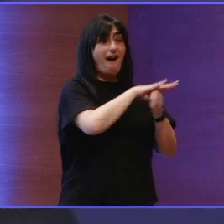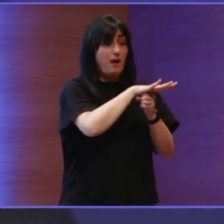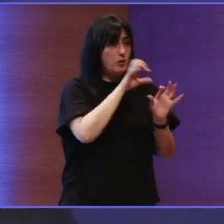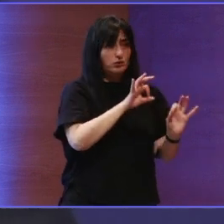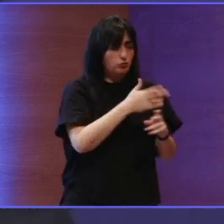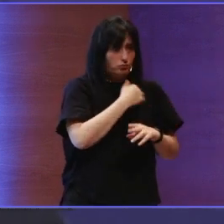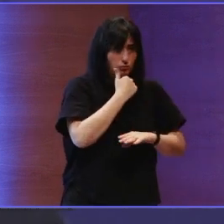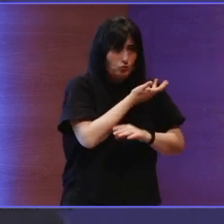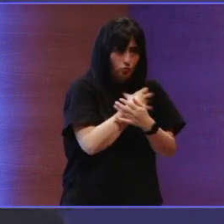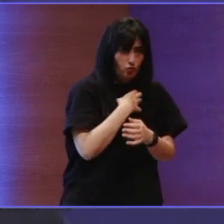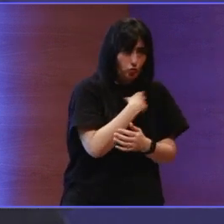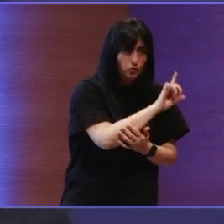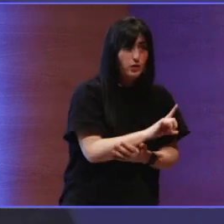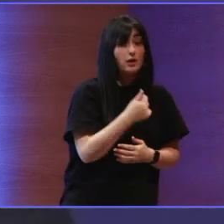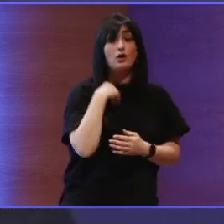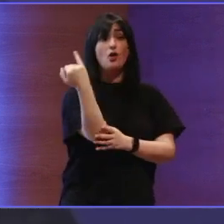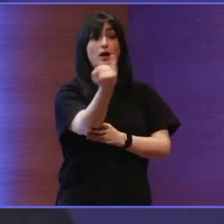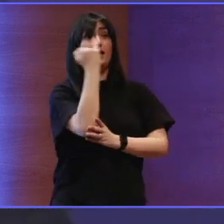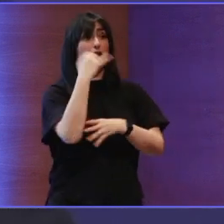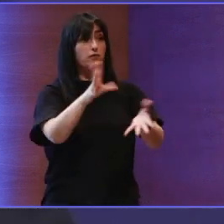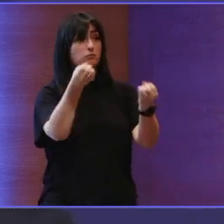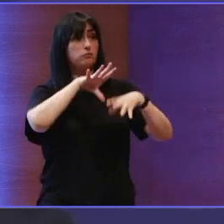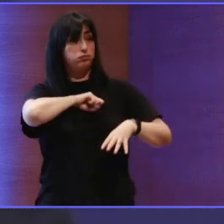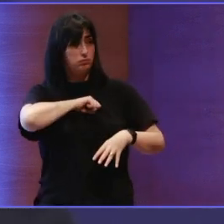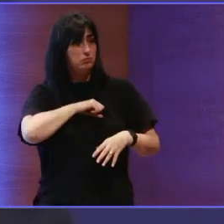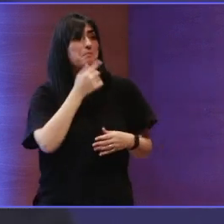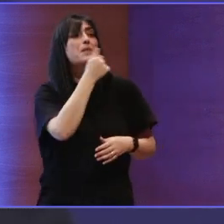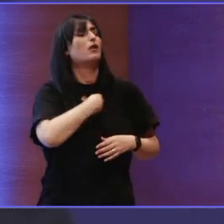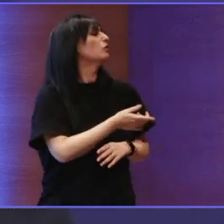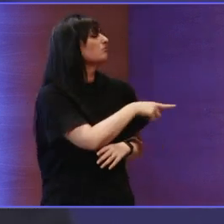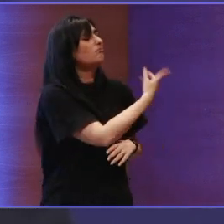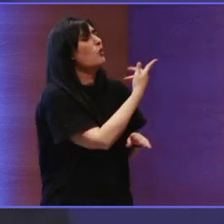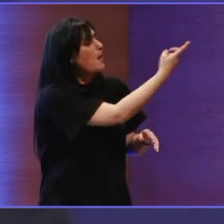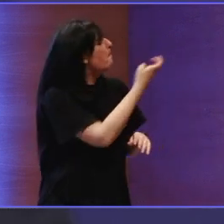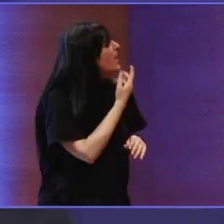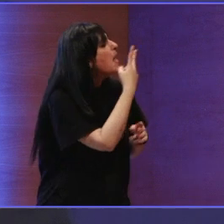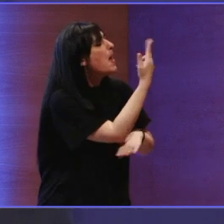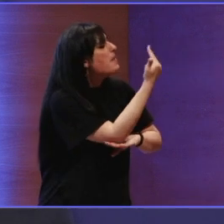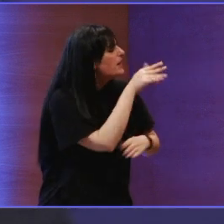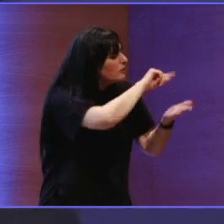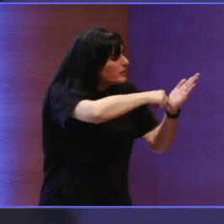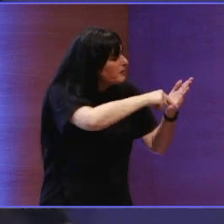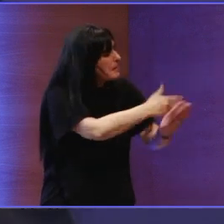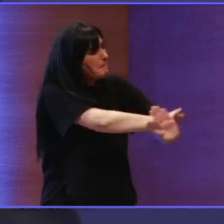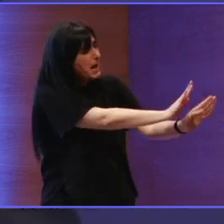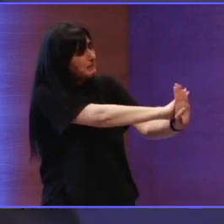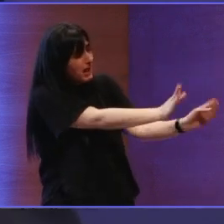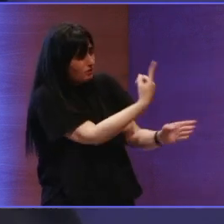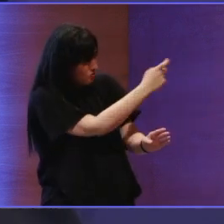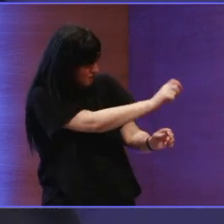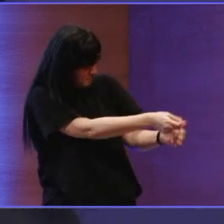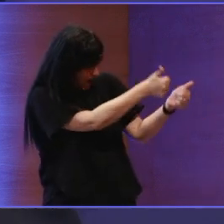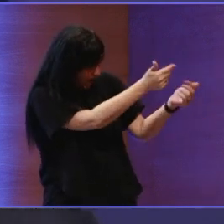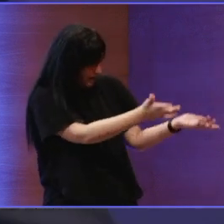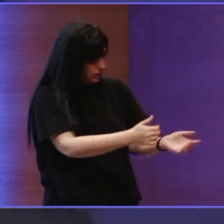cuando yo llegué una jefatura me dijo solo hace falta que vengas los viernes a firmar y probablemente hubiese sido lo